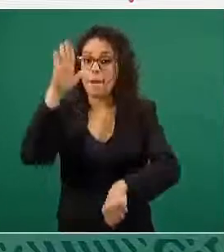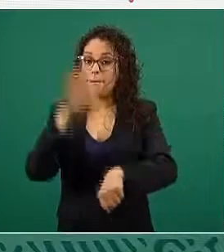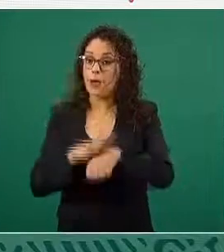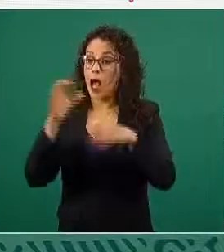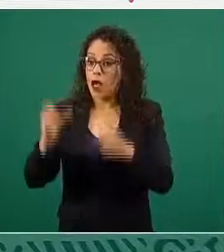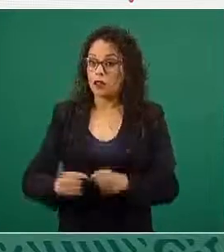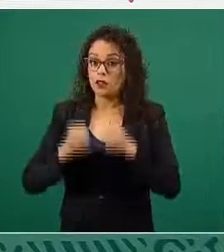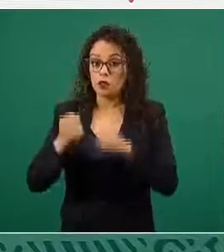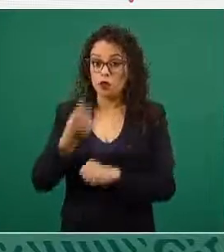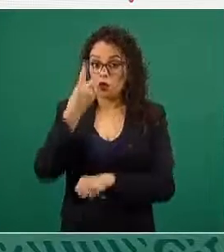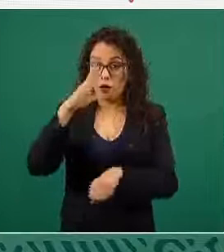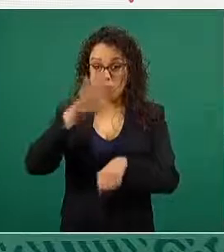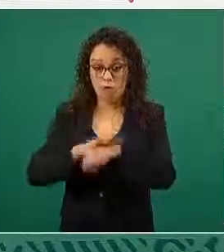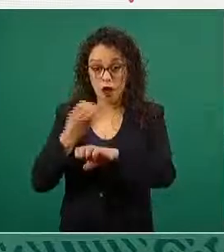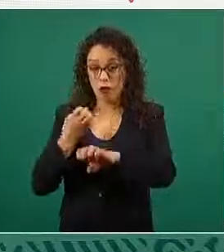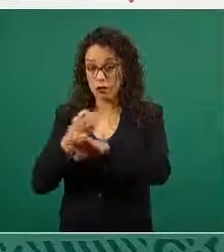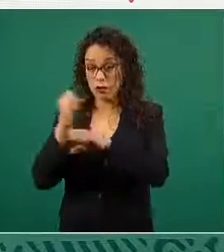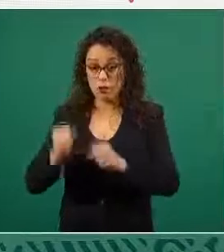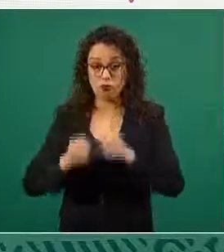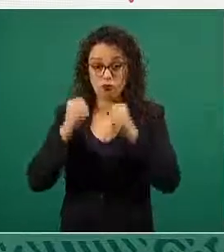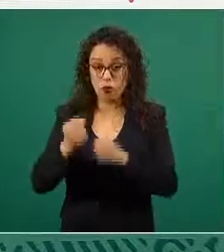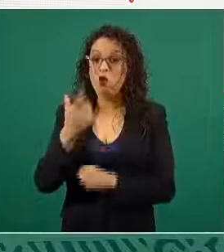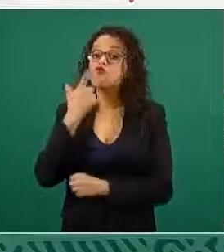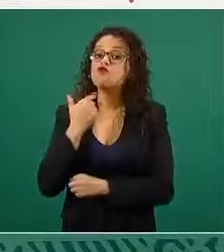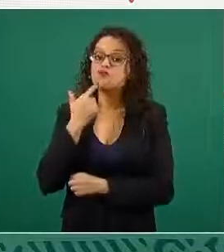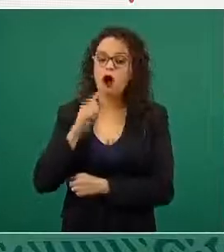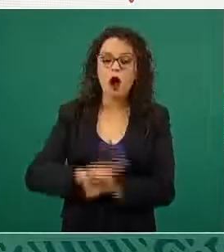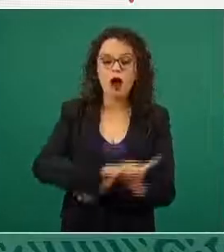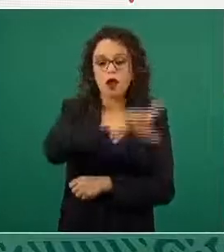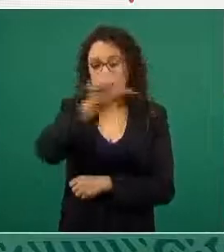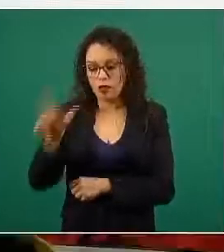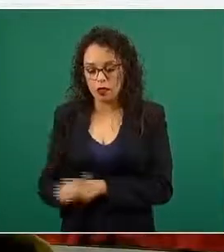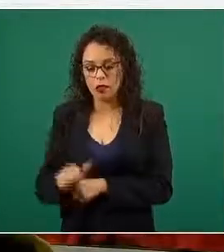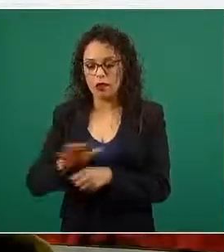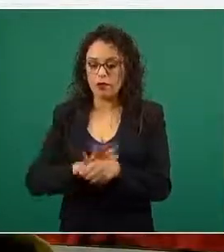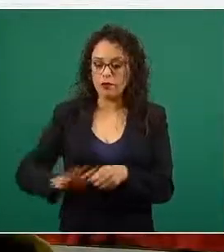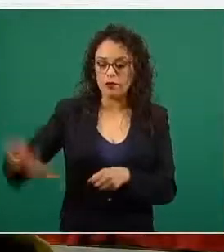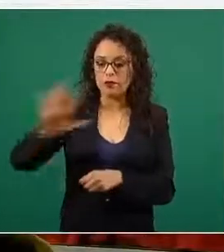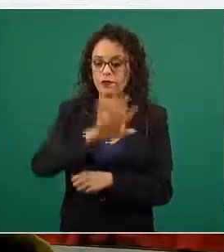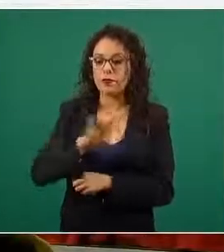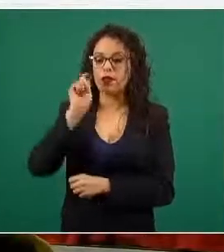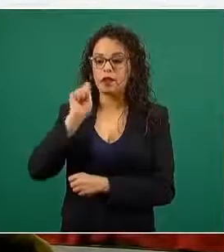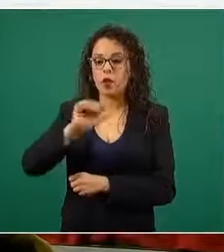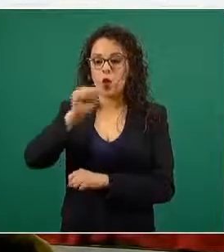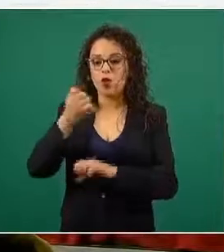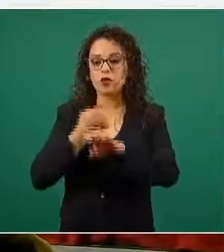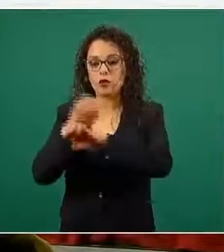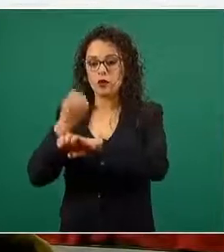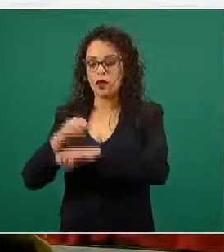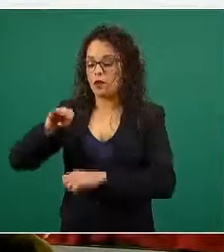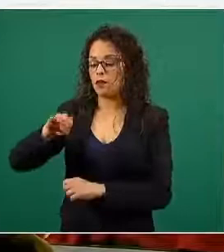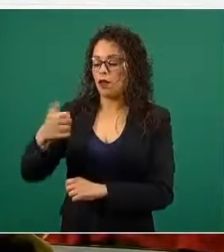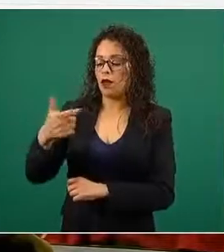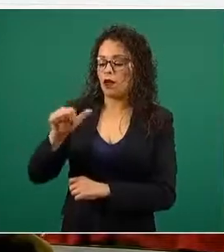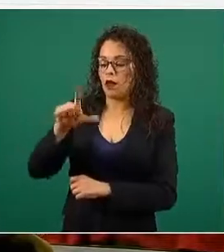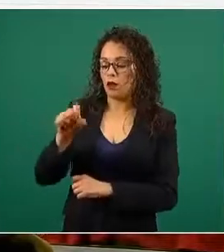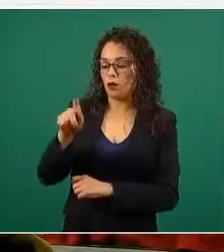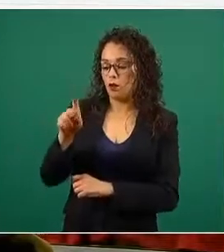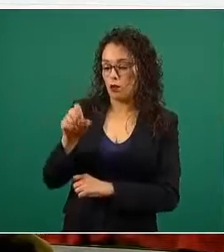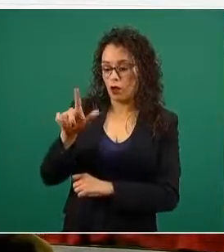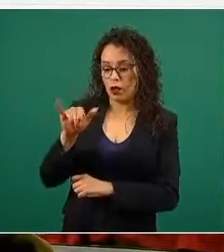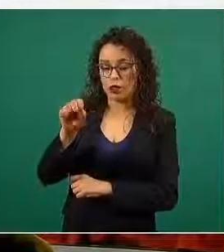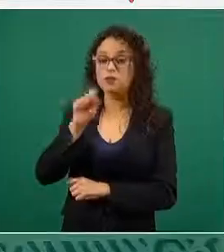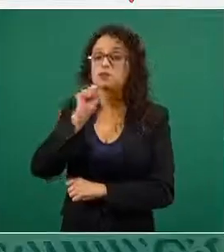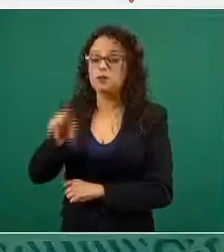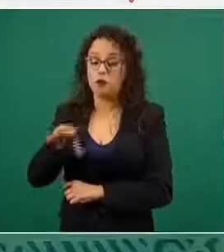2 estados mayormente en rojo, nos seguimos con la megalópolis. Verán ustedes que los estados de la megalópolis también